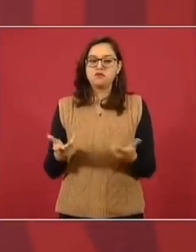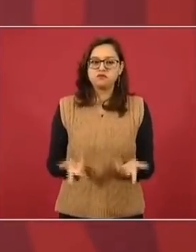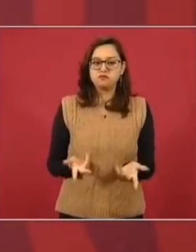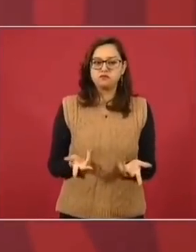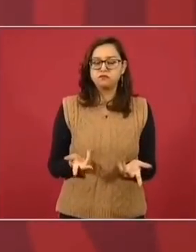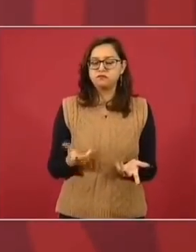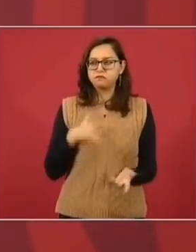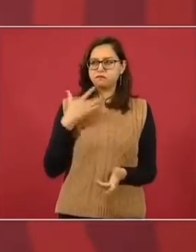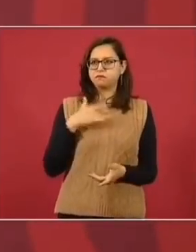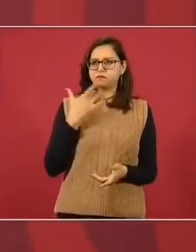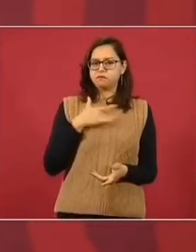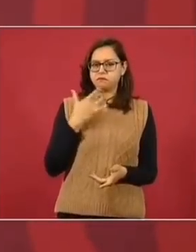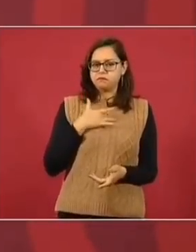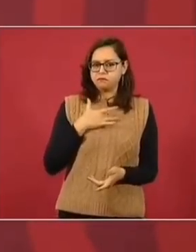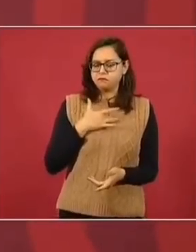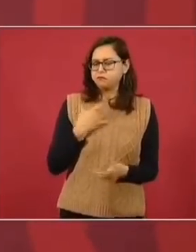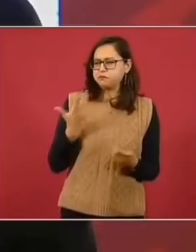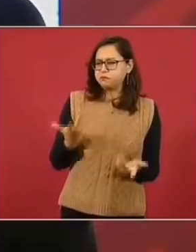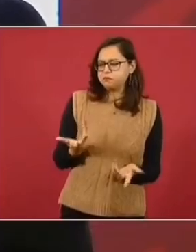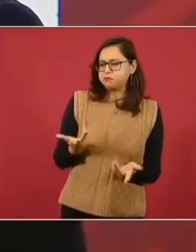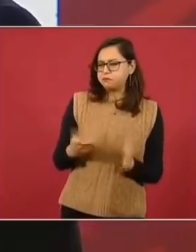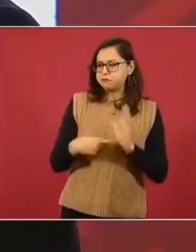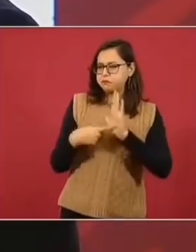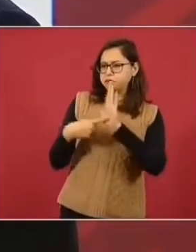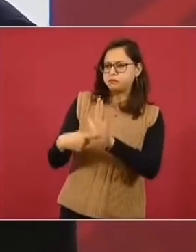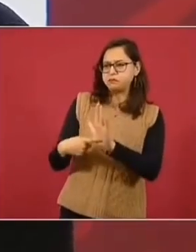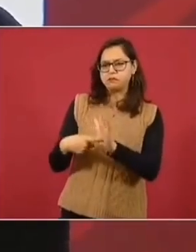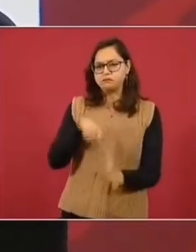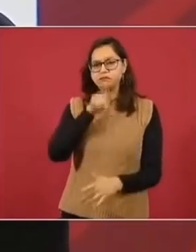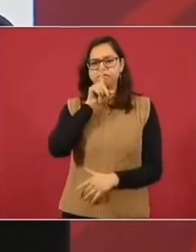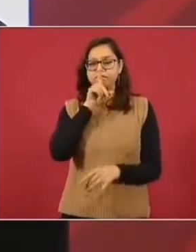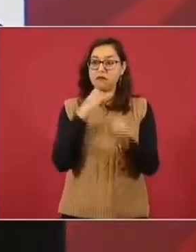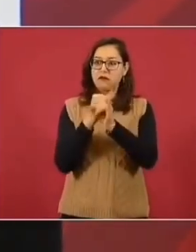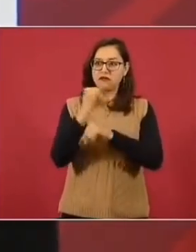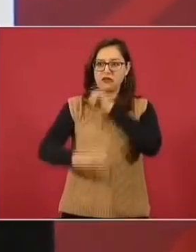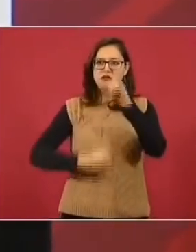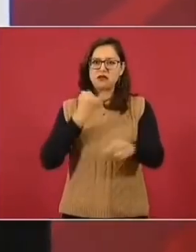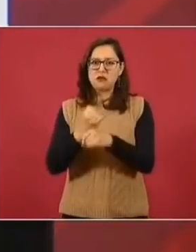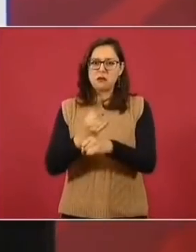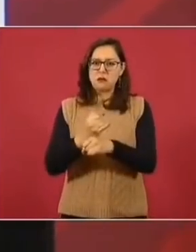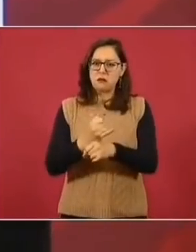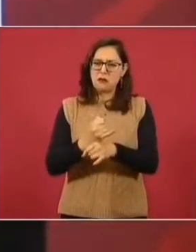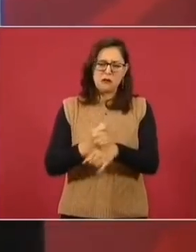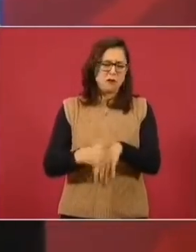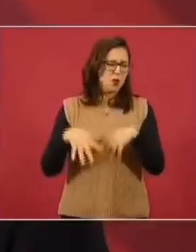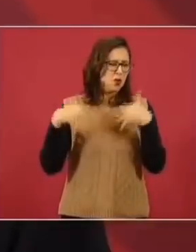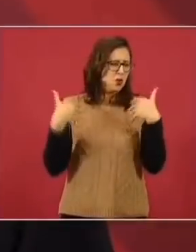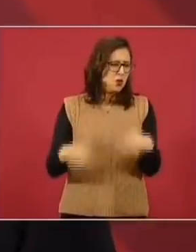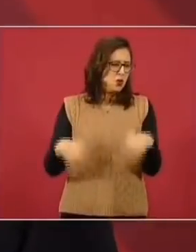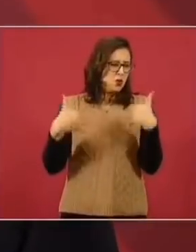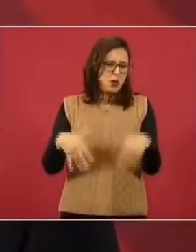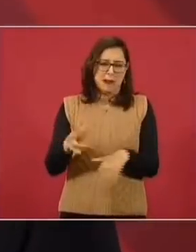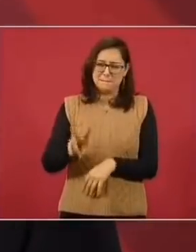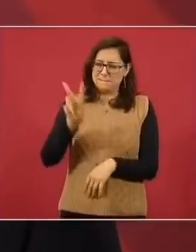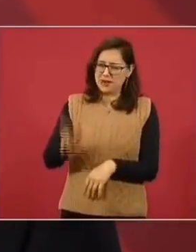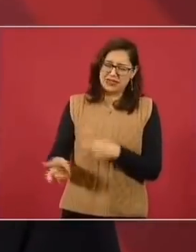Es decir, la empresa para la cual el hijo de Andrés Manuel López Obrador dijo que supuestamente trabaja, no cuenta